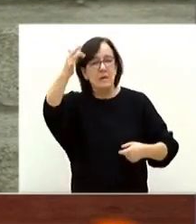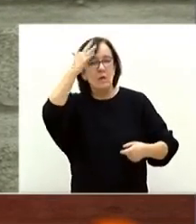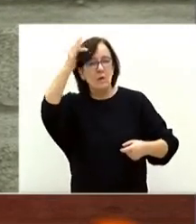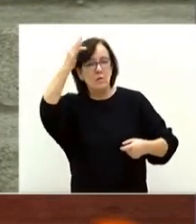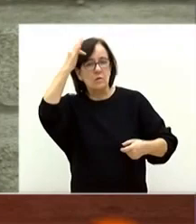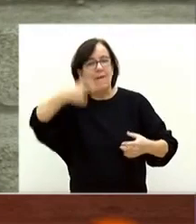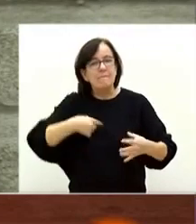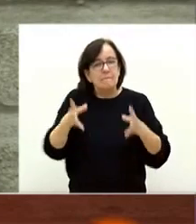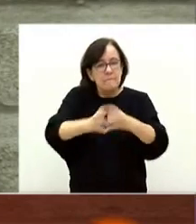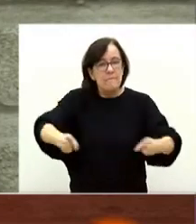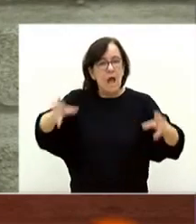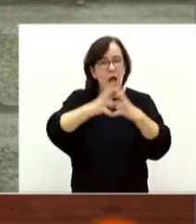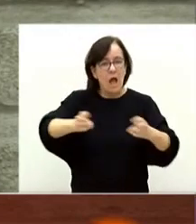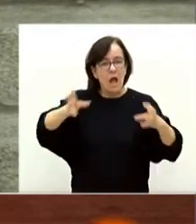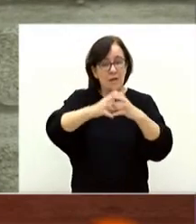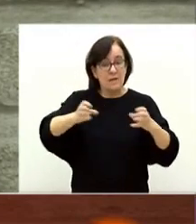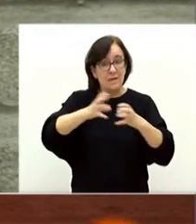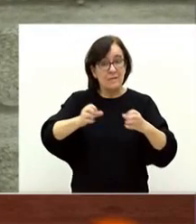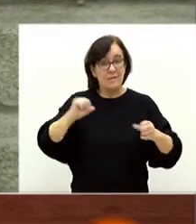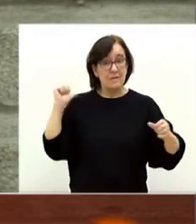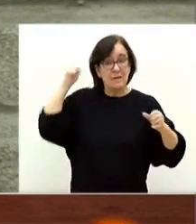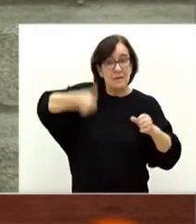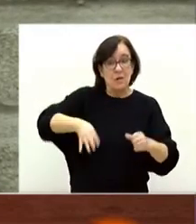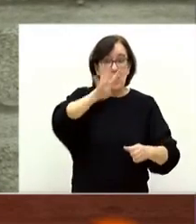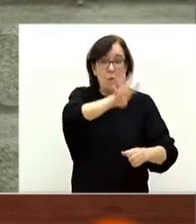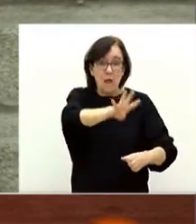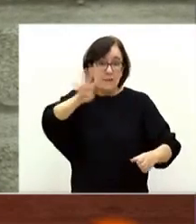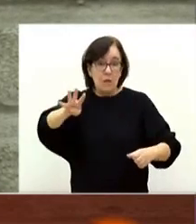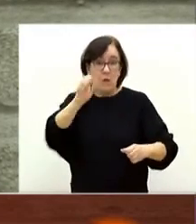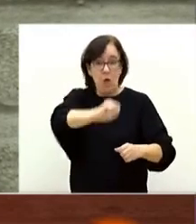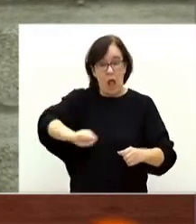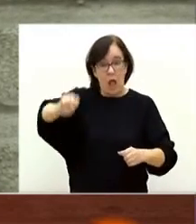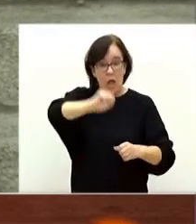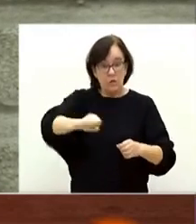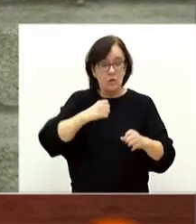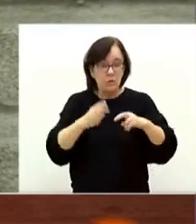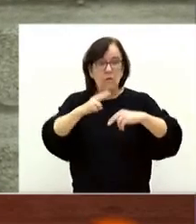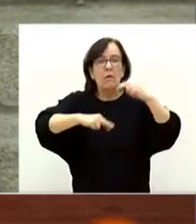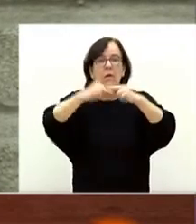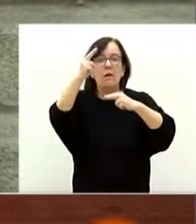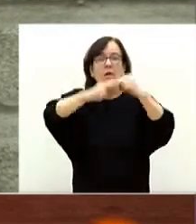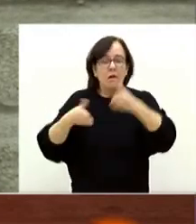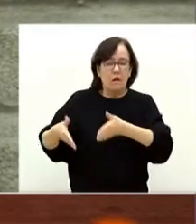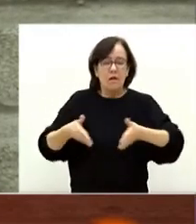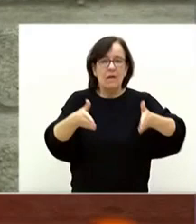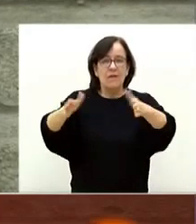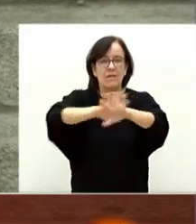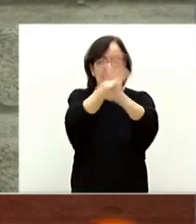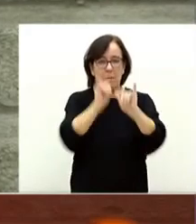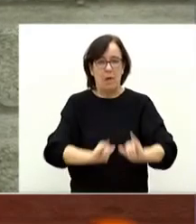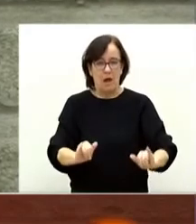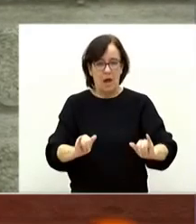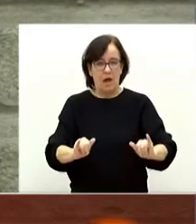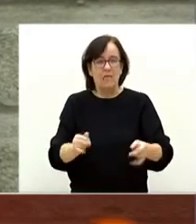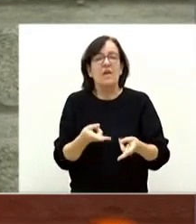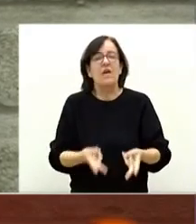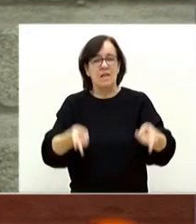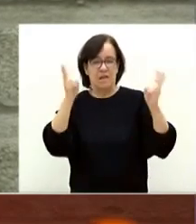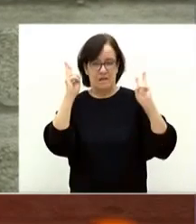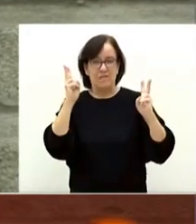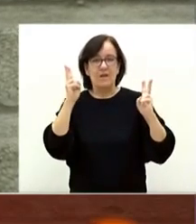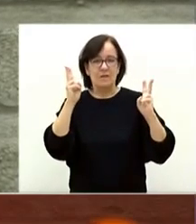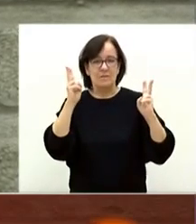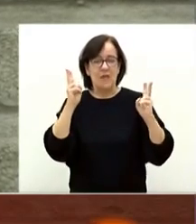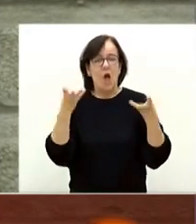y anhelos que a lo largo de estos 44 años ha construido el camino de paz, de libertad,